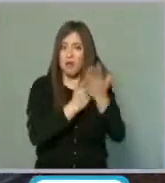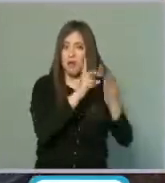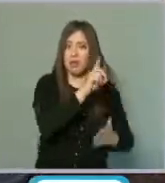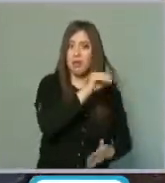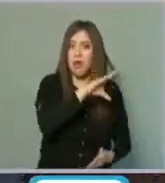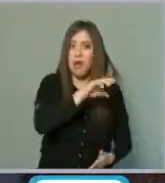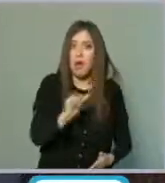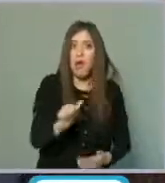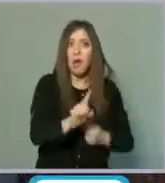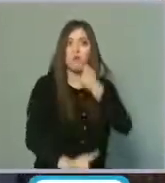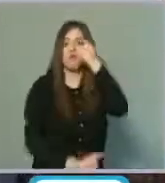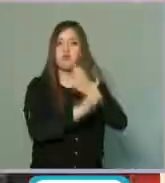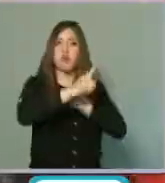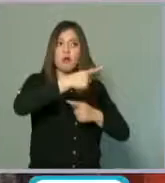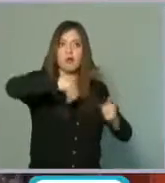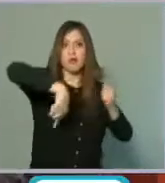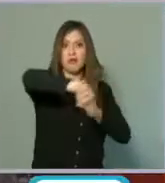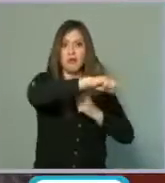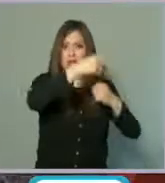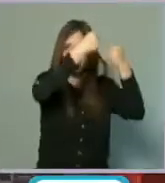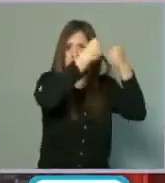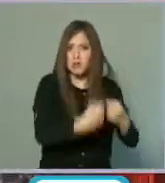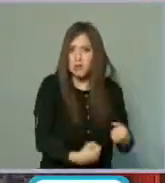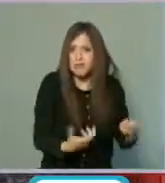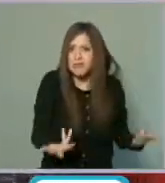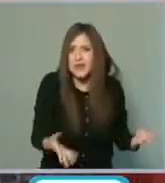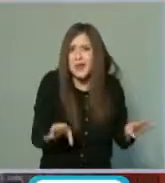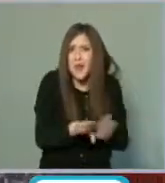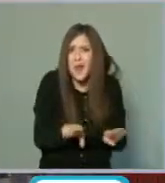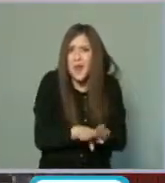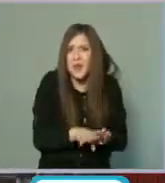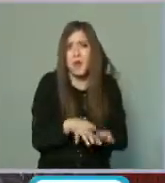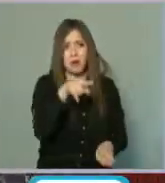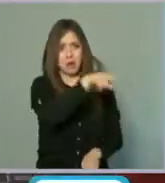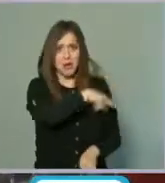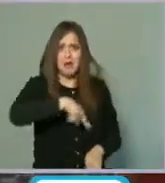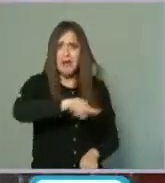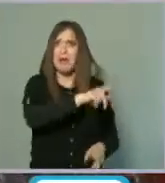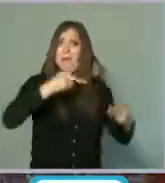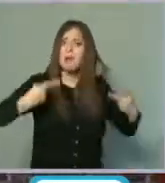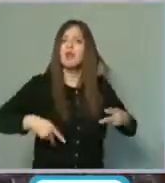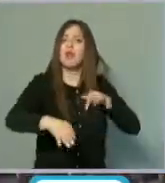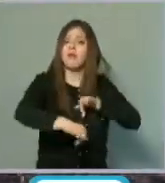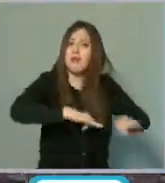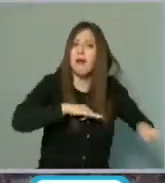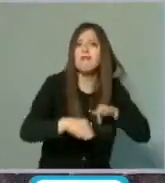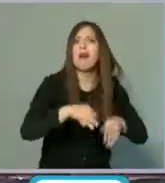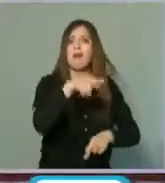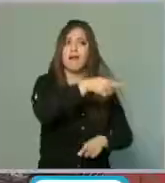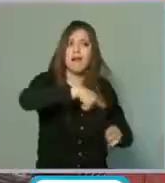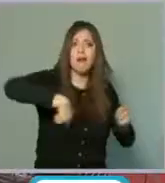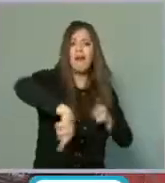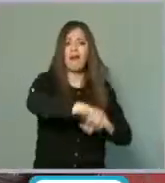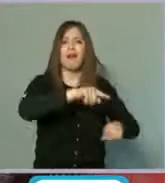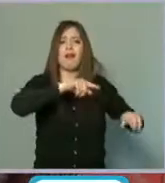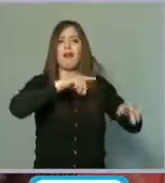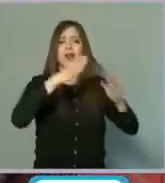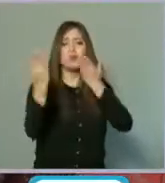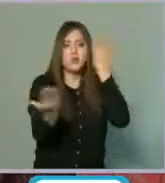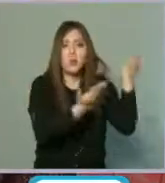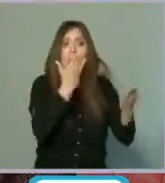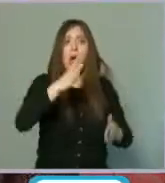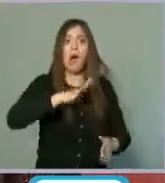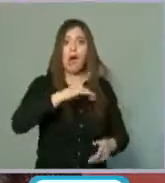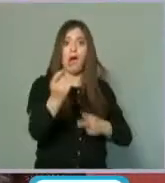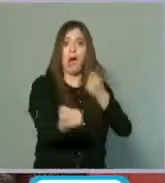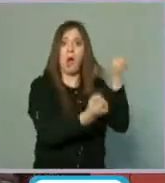una amenaza a la seguridad nacional. Al contrario, son personas que están trabajando, que están estudiando, que generan, muchos de ellos generan empleos, tienen empresas